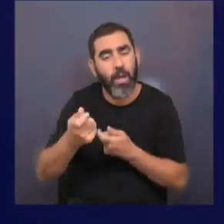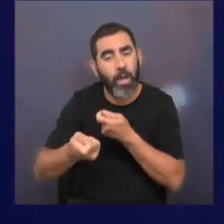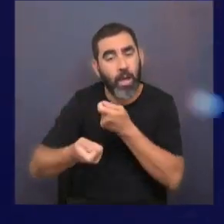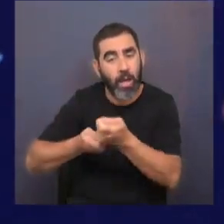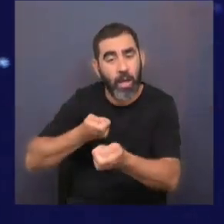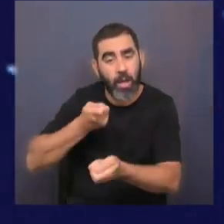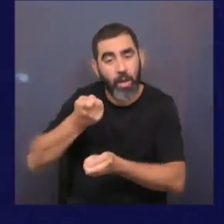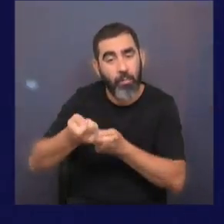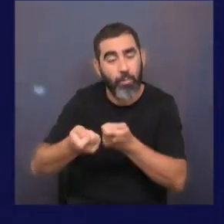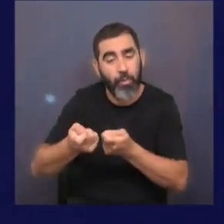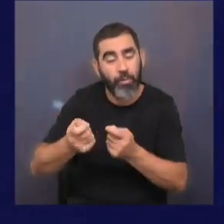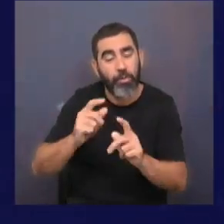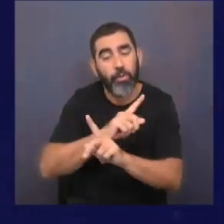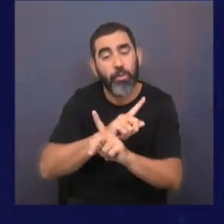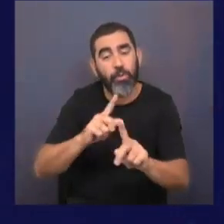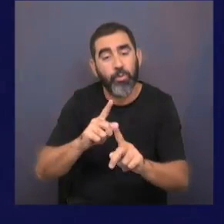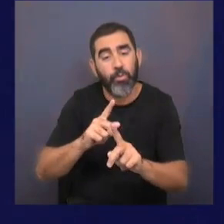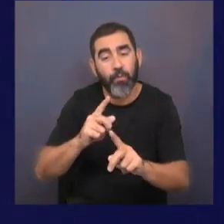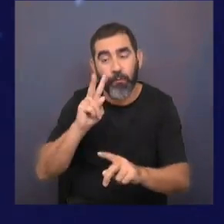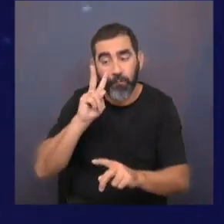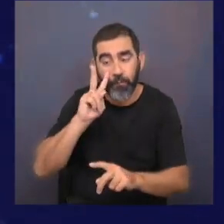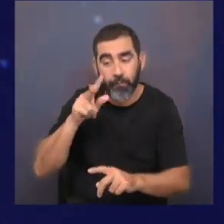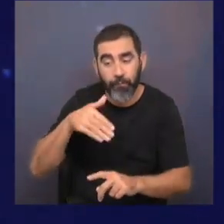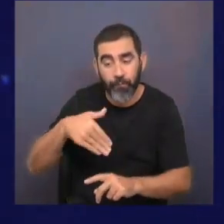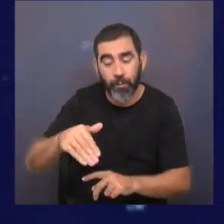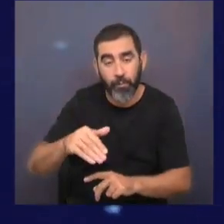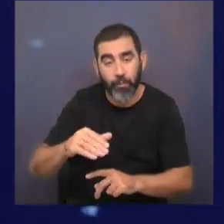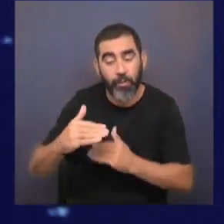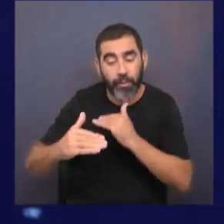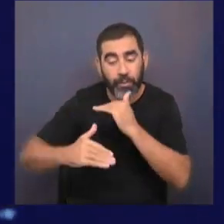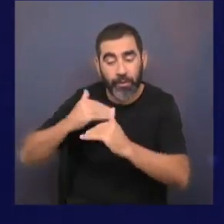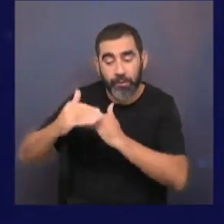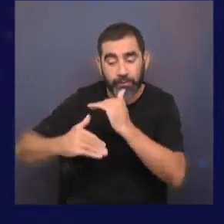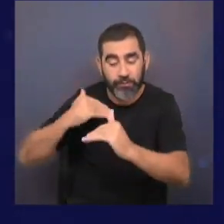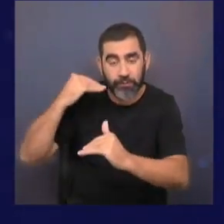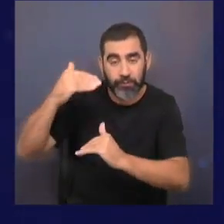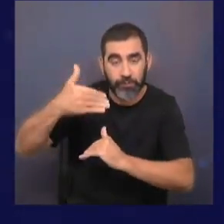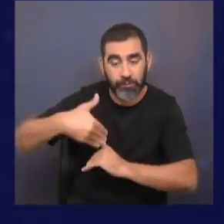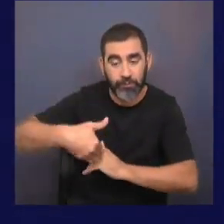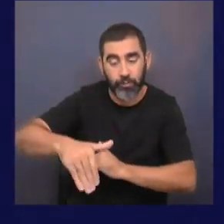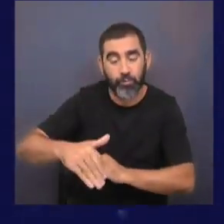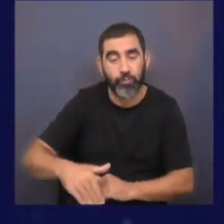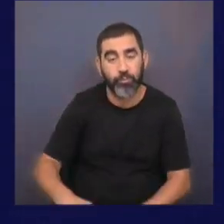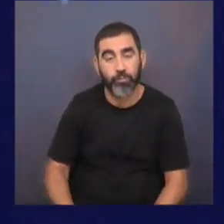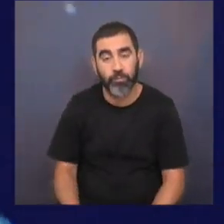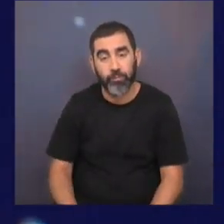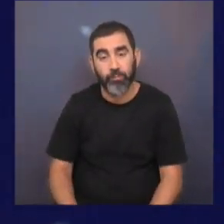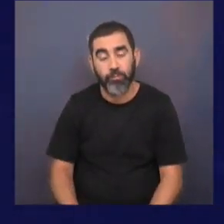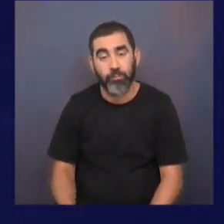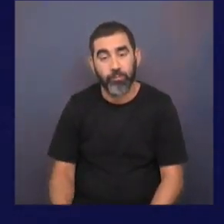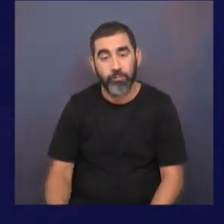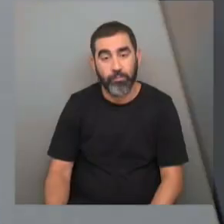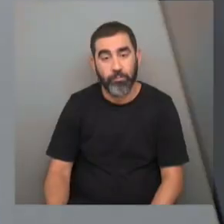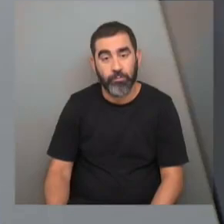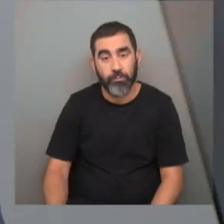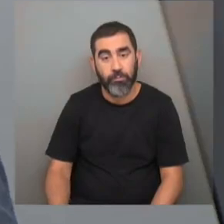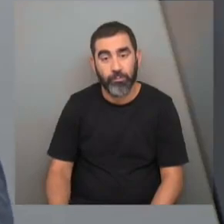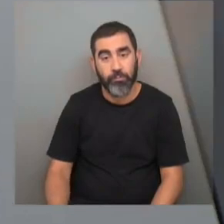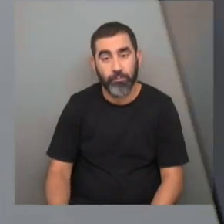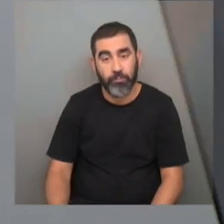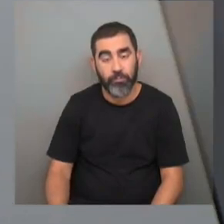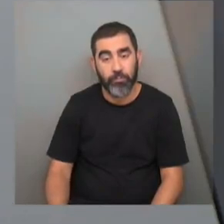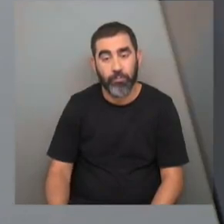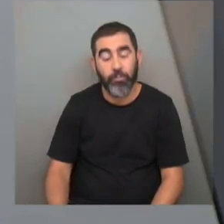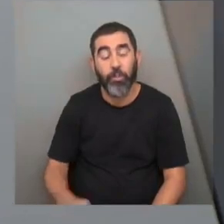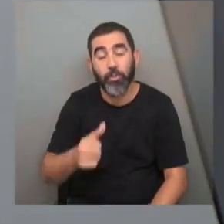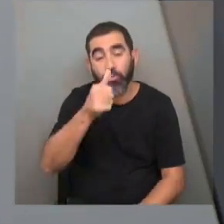aporte no es tanto lo que estamos viendo, sino todo el desarrollo que viene continuando hacia atrás, ¿no? Efectivamente, porque el intento